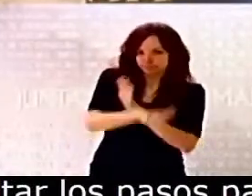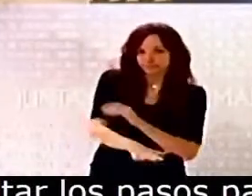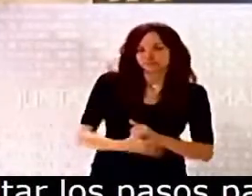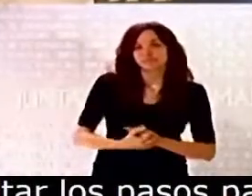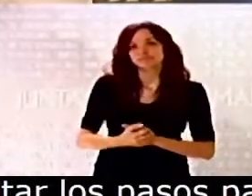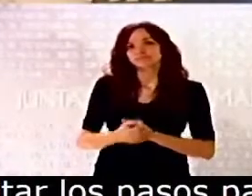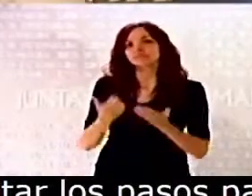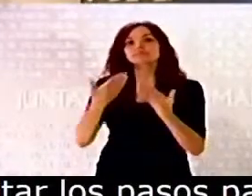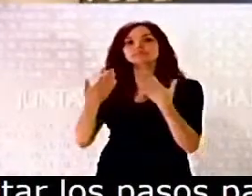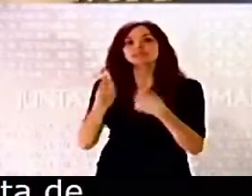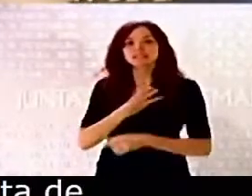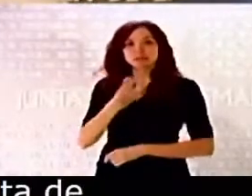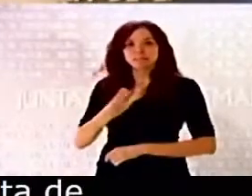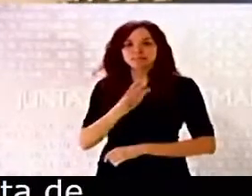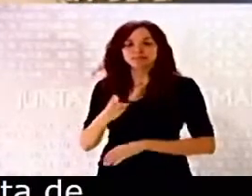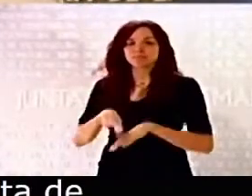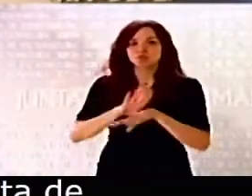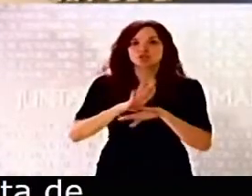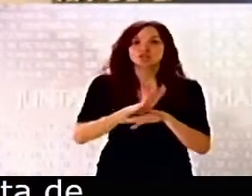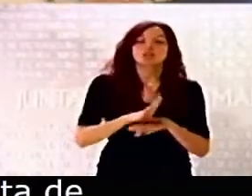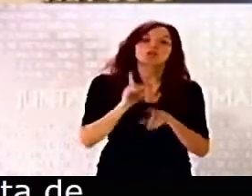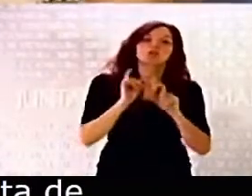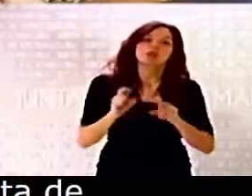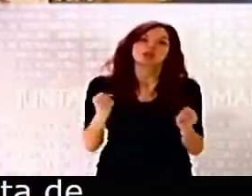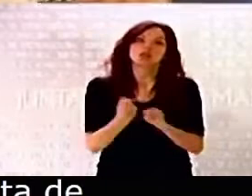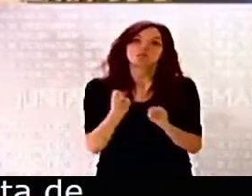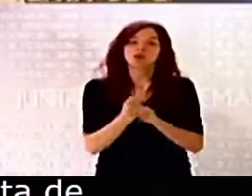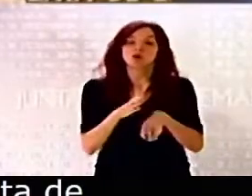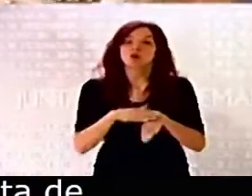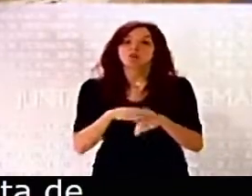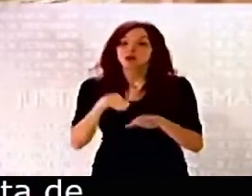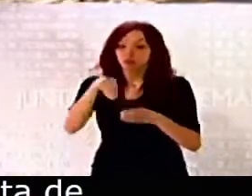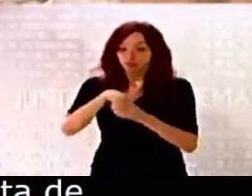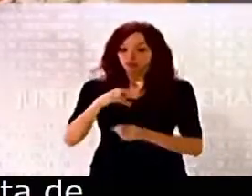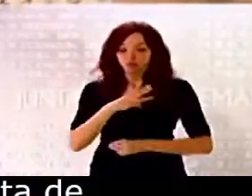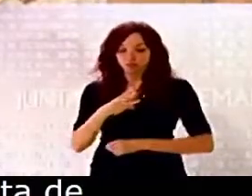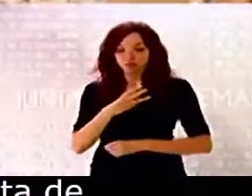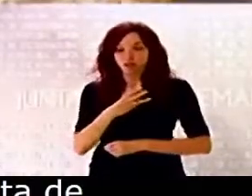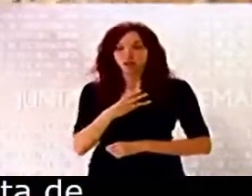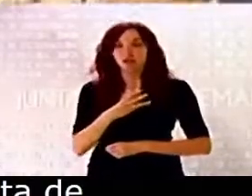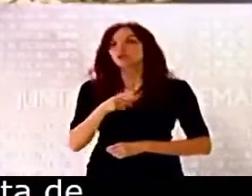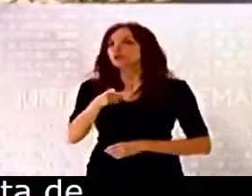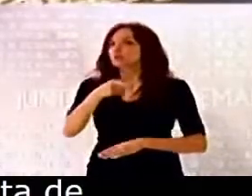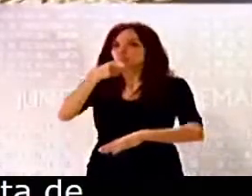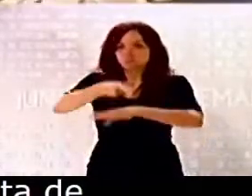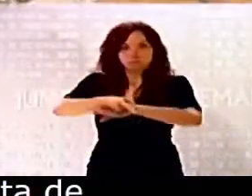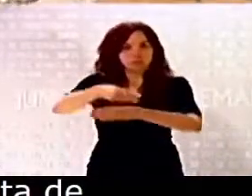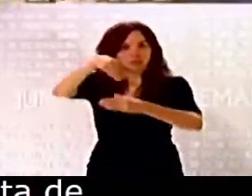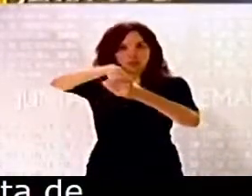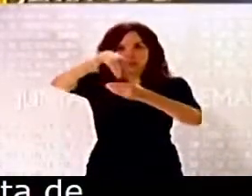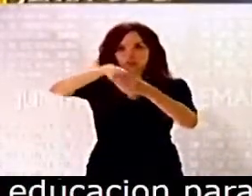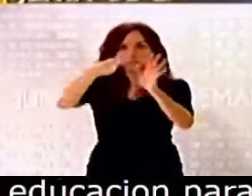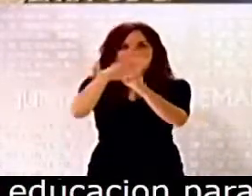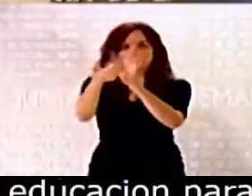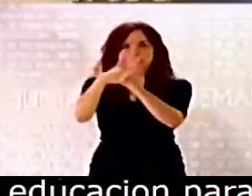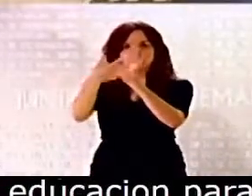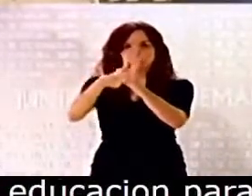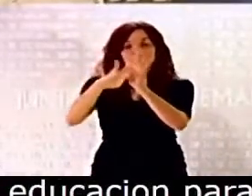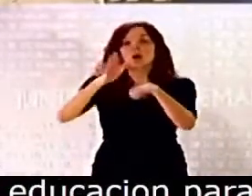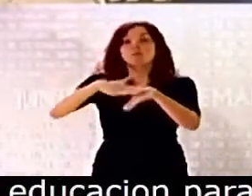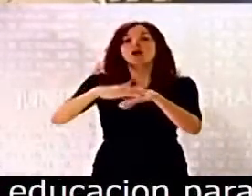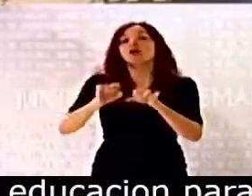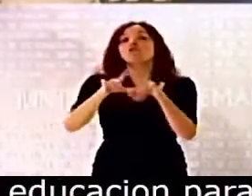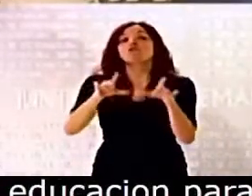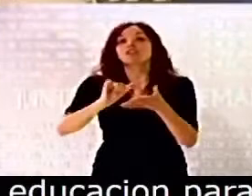SESPE, Consejería de Educación y Empleo, para que en el seno del SESPE se establezca una instrucción interna para que todas las oficinas del